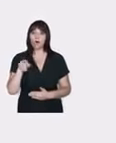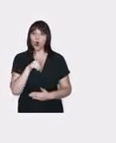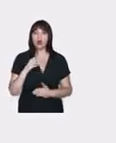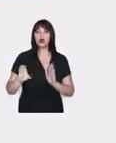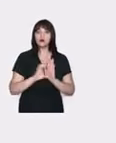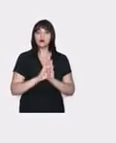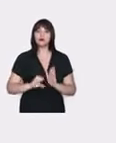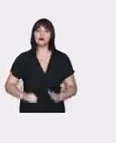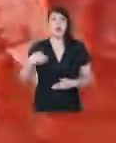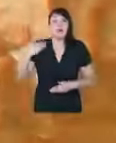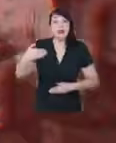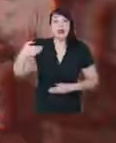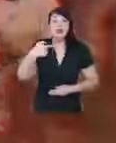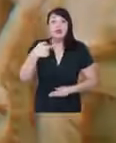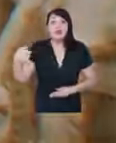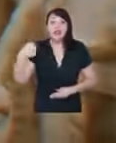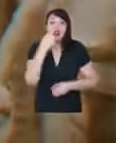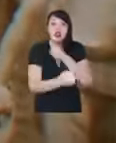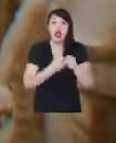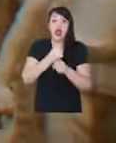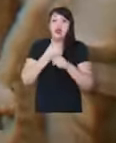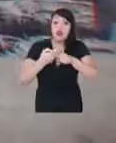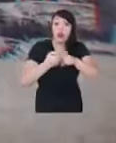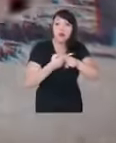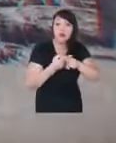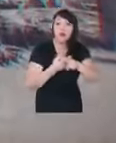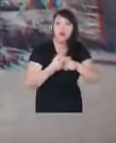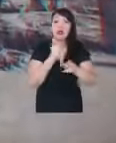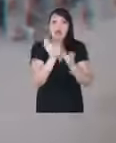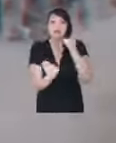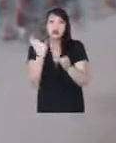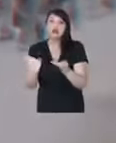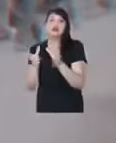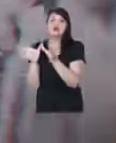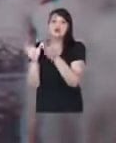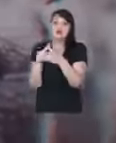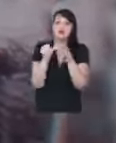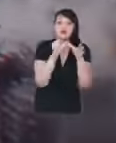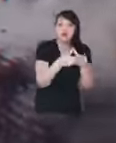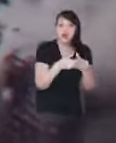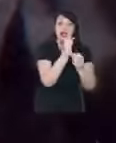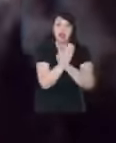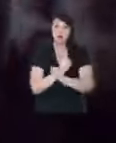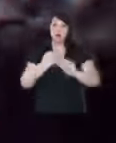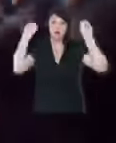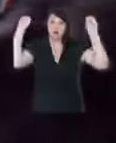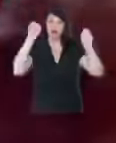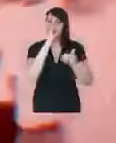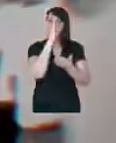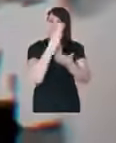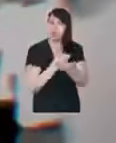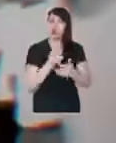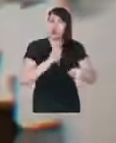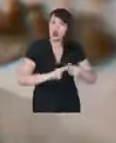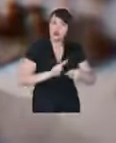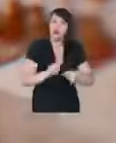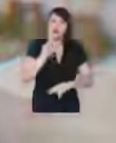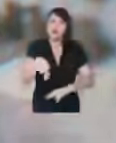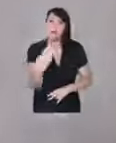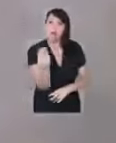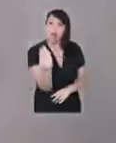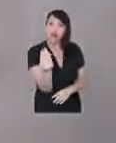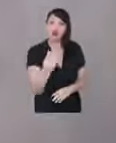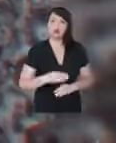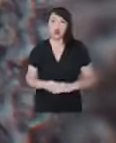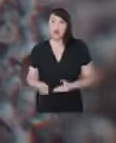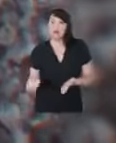para la Constituyente. Pasaron cientos de años de explotación para que el pueblo se organizara y decidiera romper las cadenas. Y lo hicimos sin